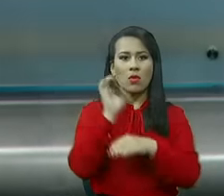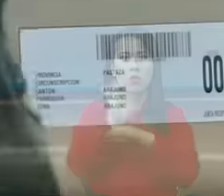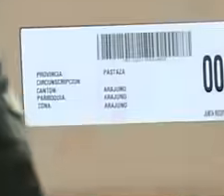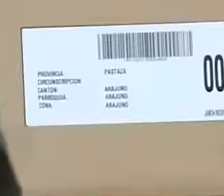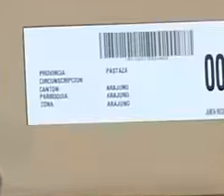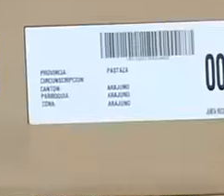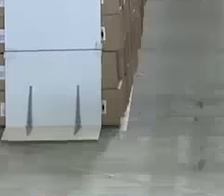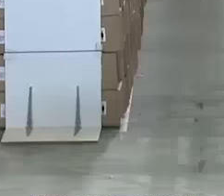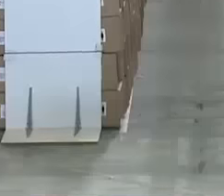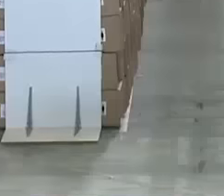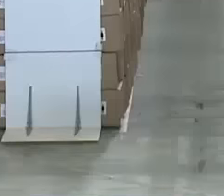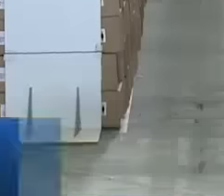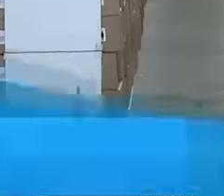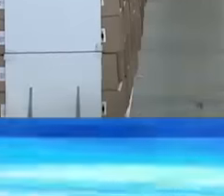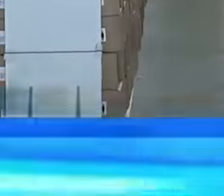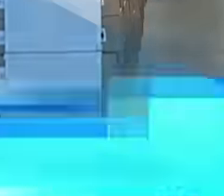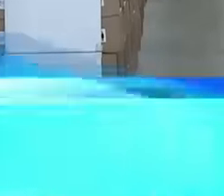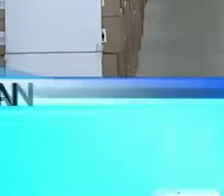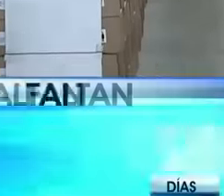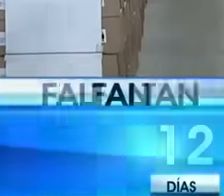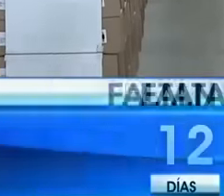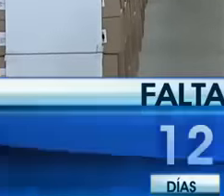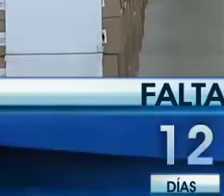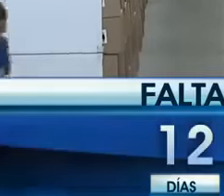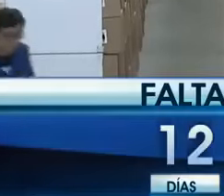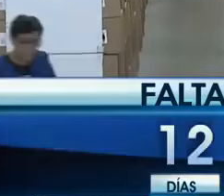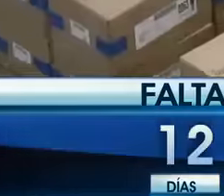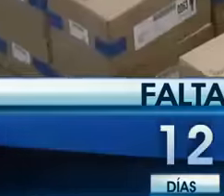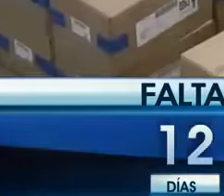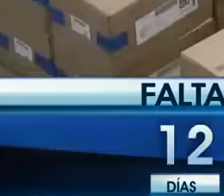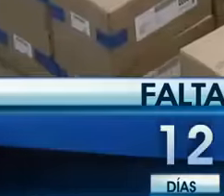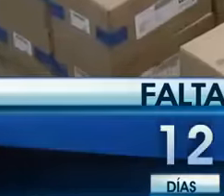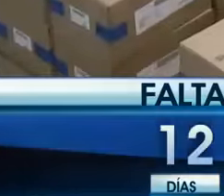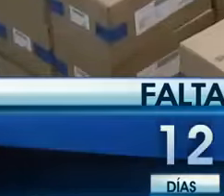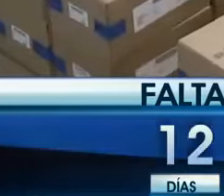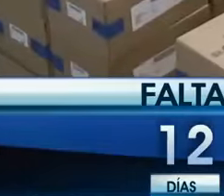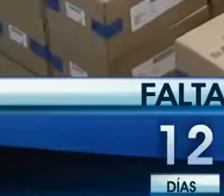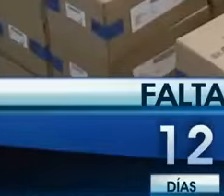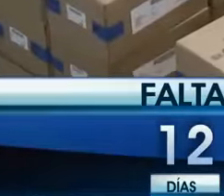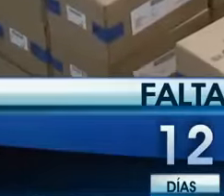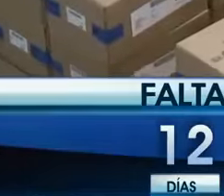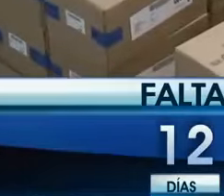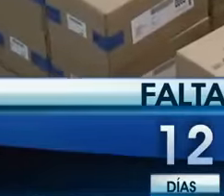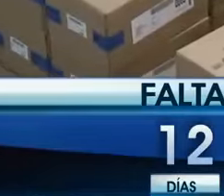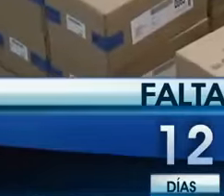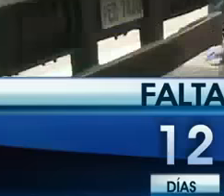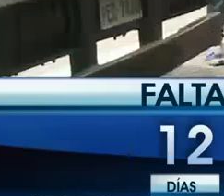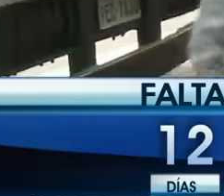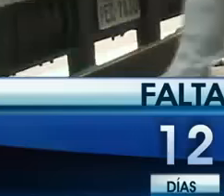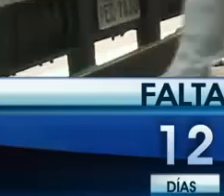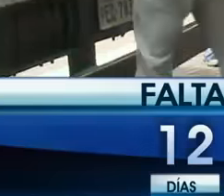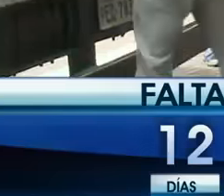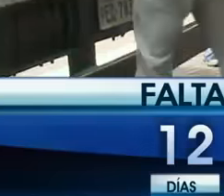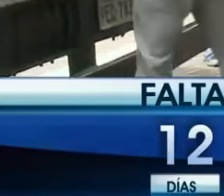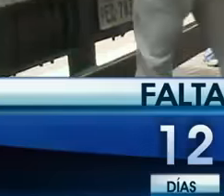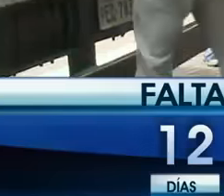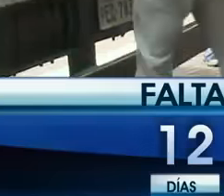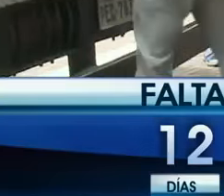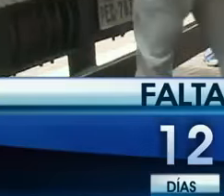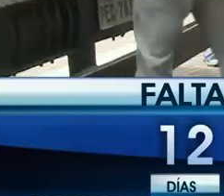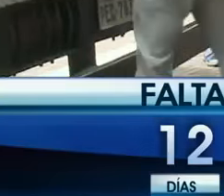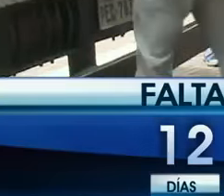18 de febrero en pichincha 1700 miembros de las fuerzas armadas se encargarán del traslado y custodia